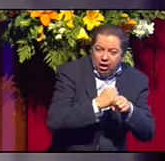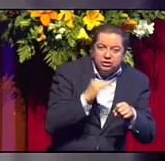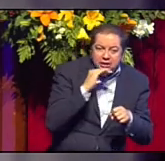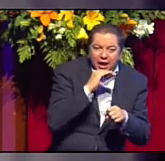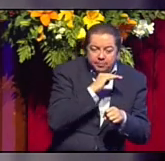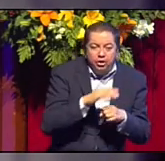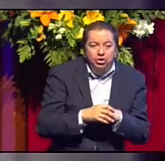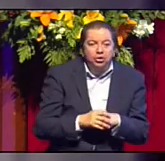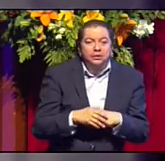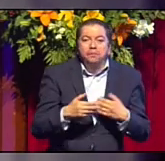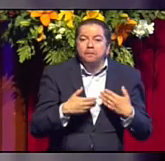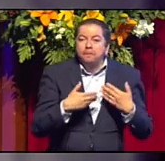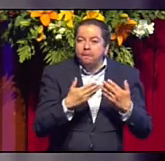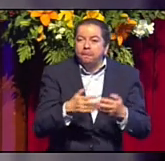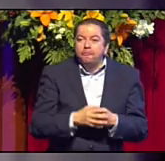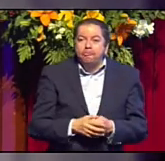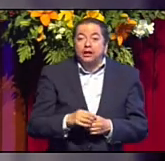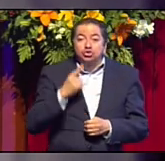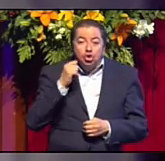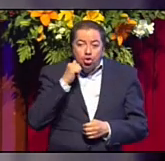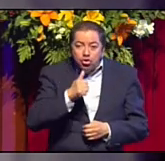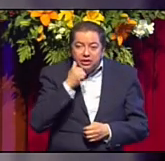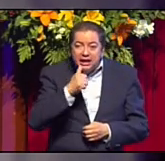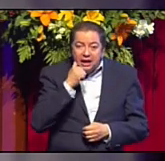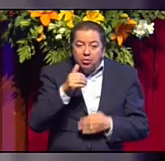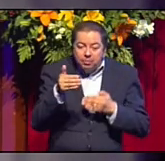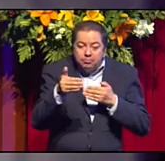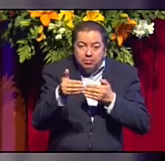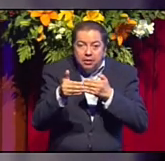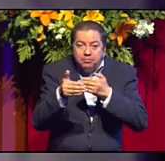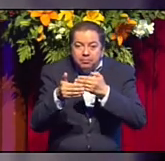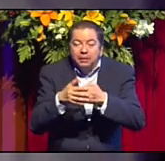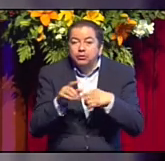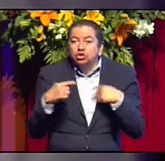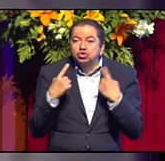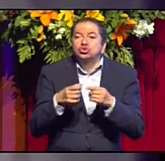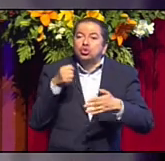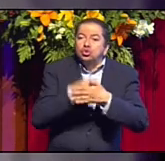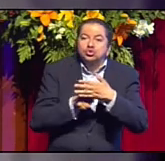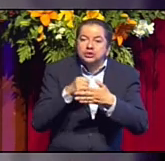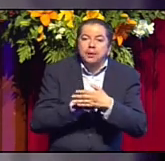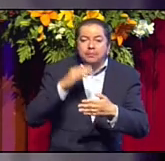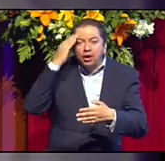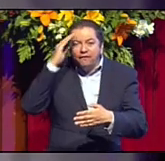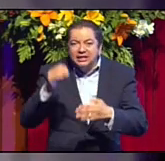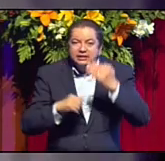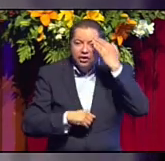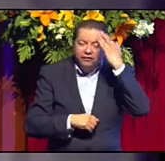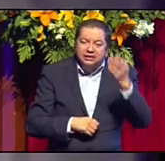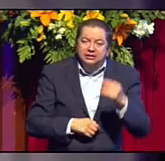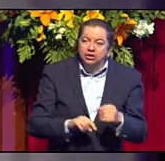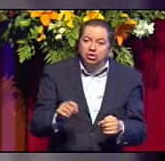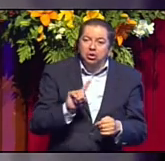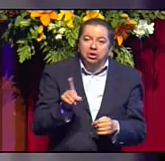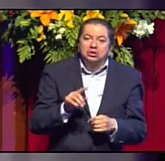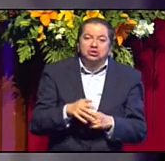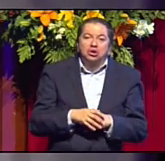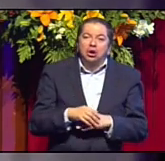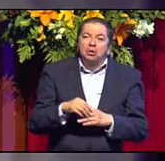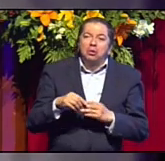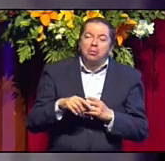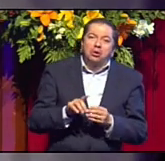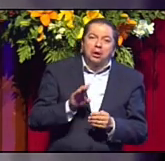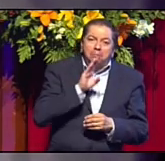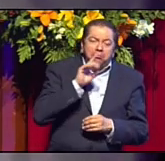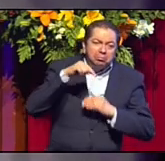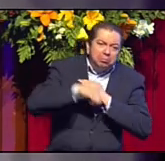posible. Cada día nos queda un día menos. Cada día tenemos que luchar para que nuestros vecinos no se queden con esa espinita clavada, que se hicieron